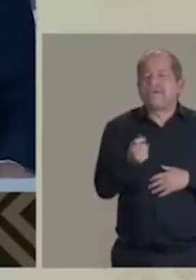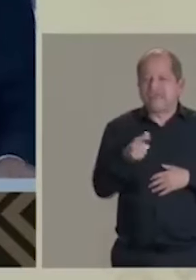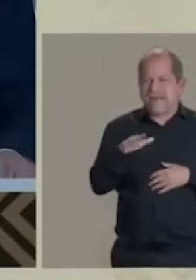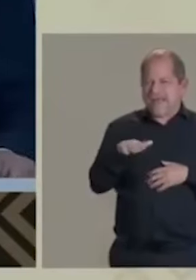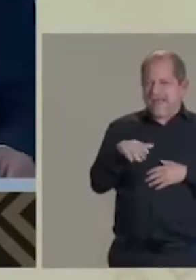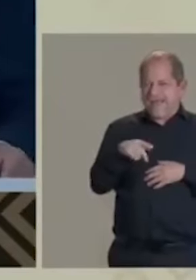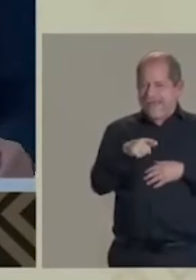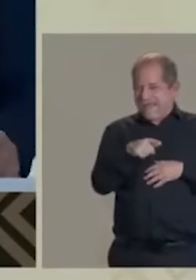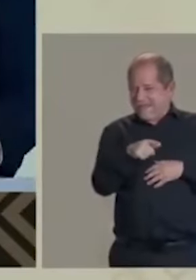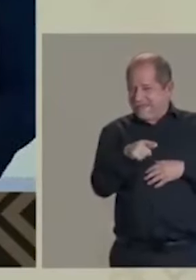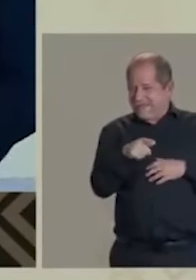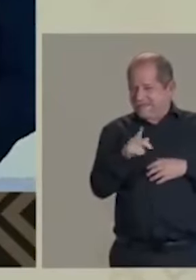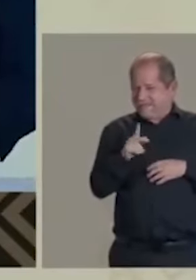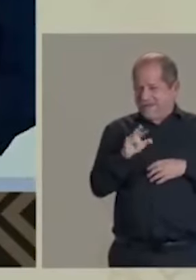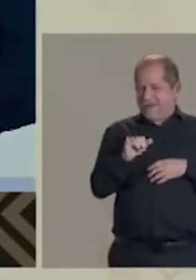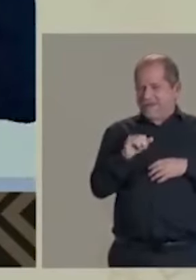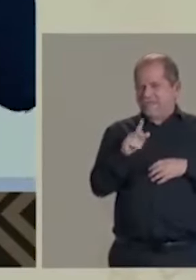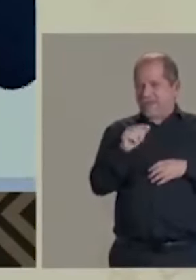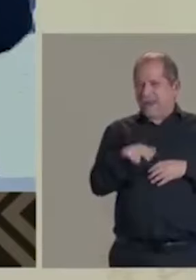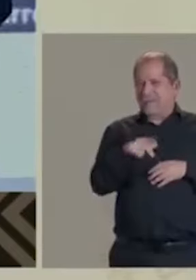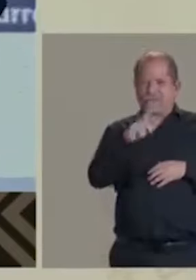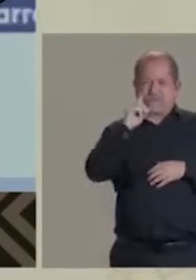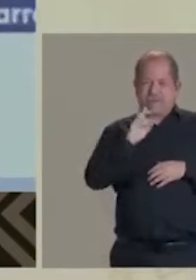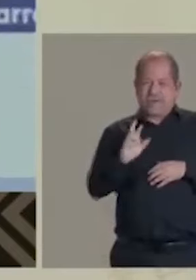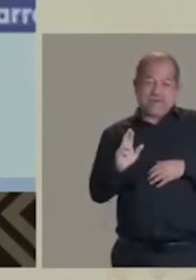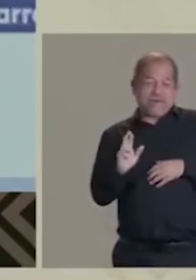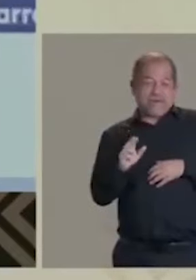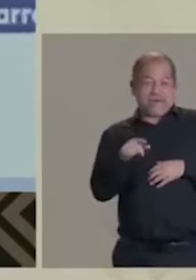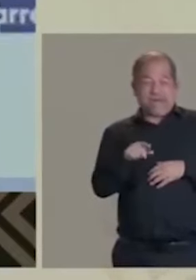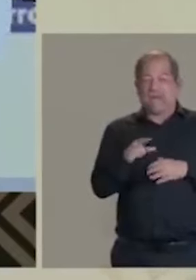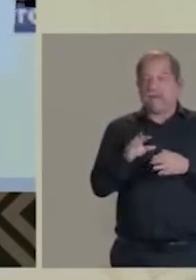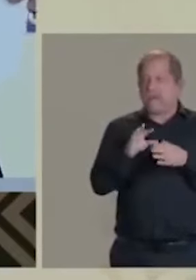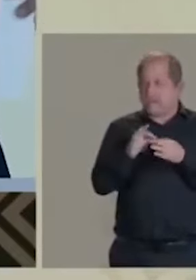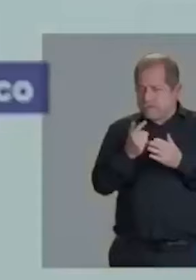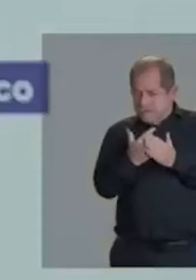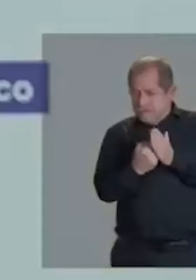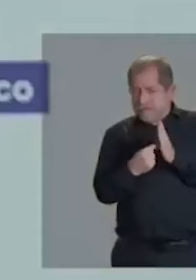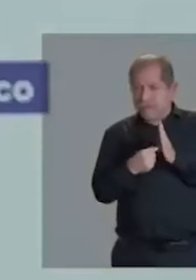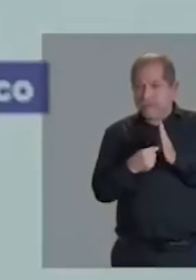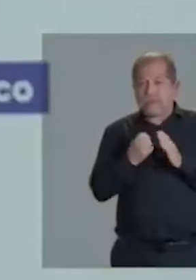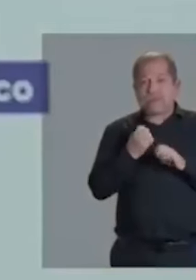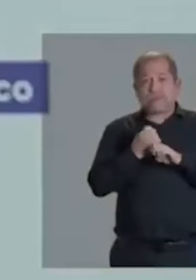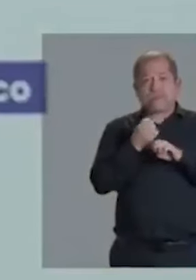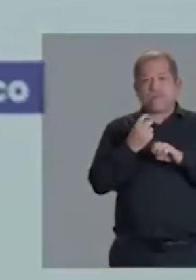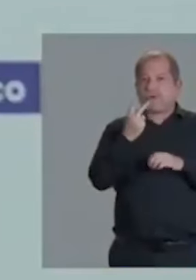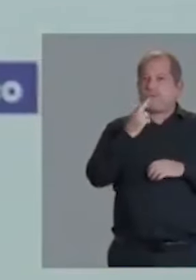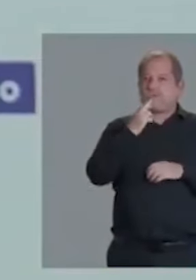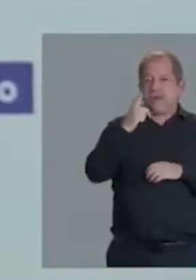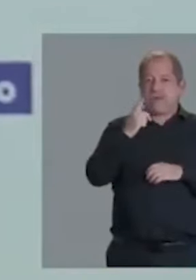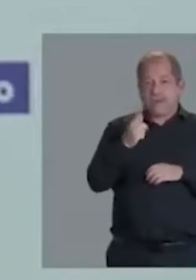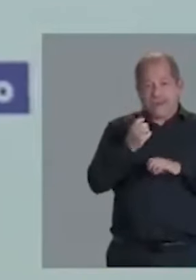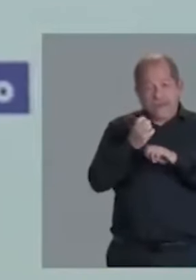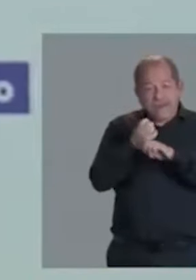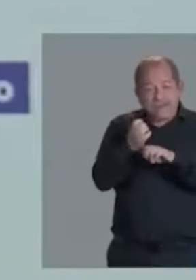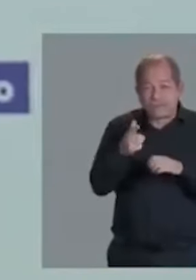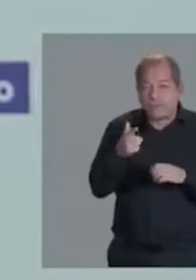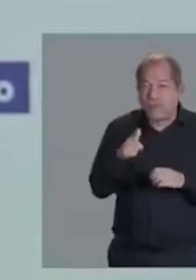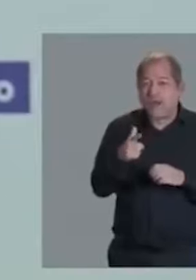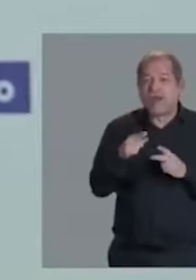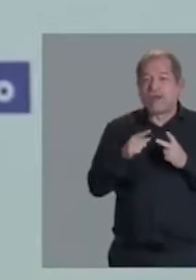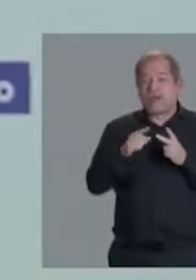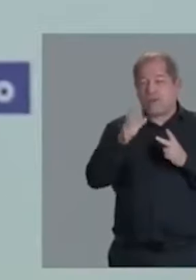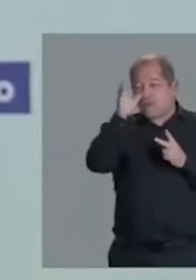por parte de la candidata del PRIAN, no se mencionó a los 2 estados que más empleos generan, que no son ni Guanajuato, ni Coahuila, ni